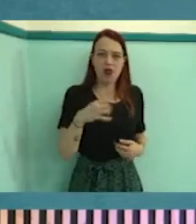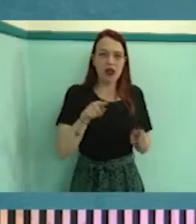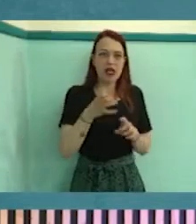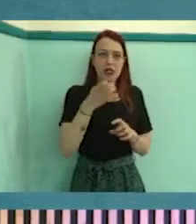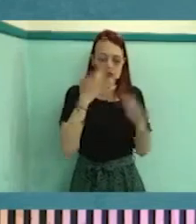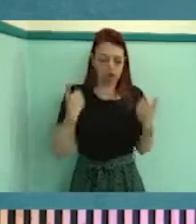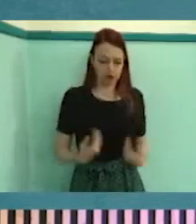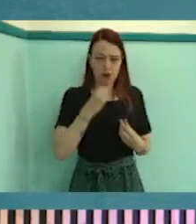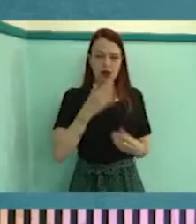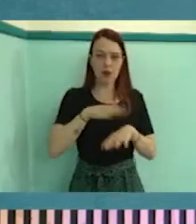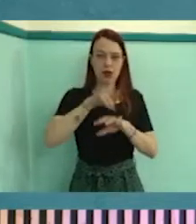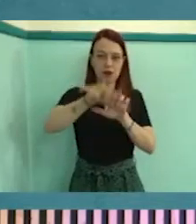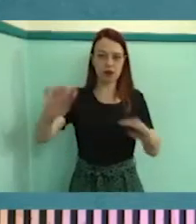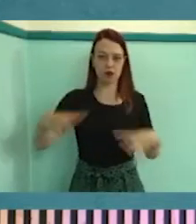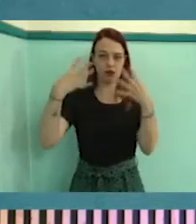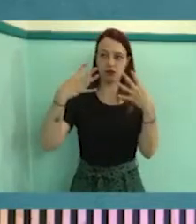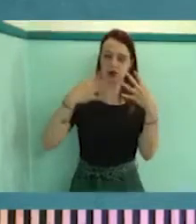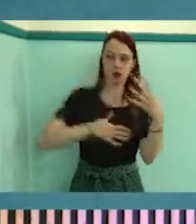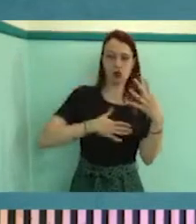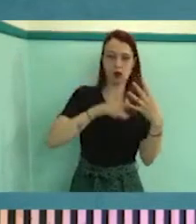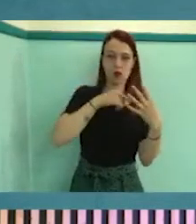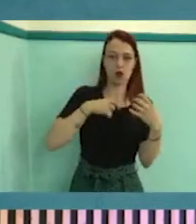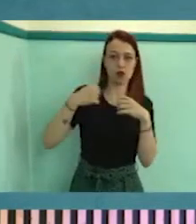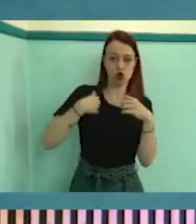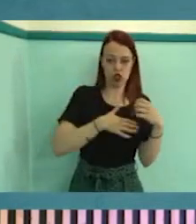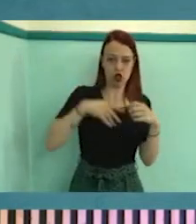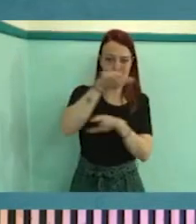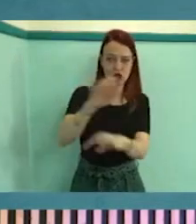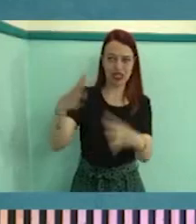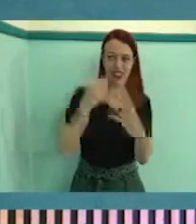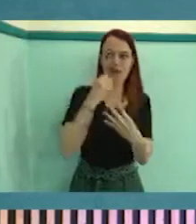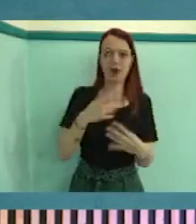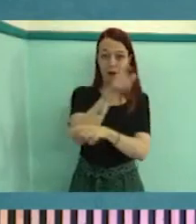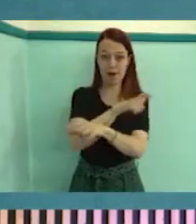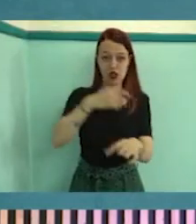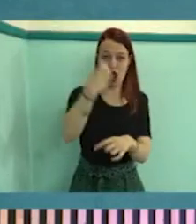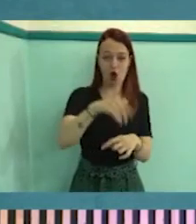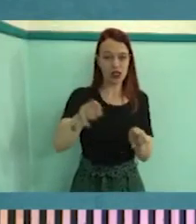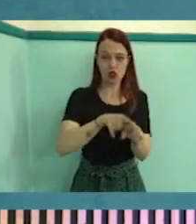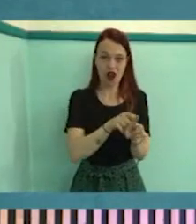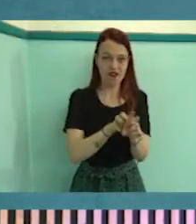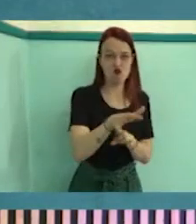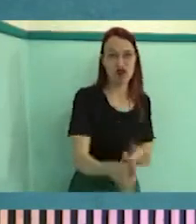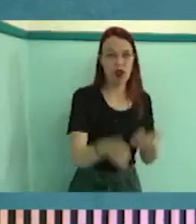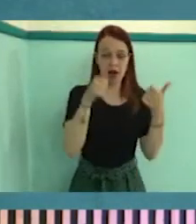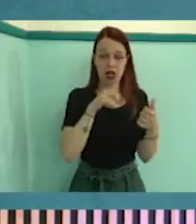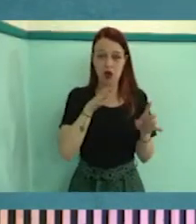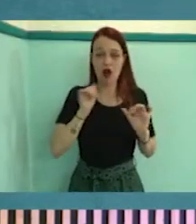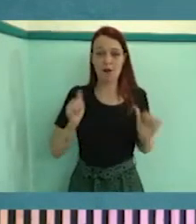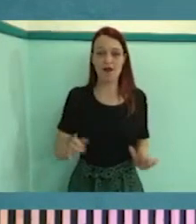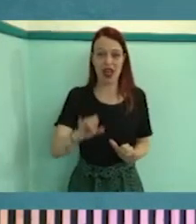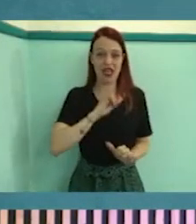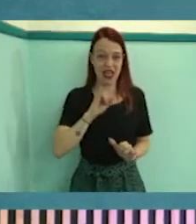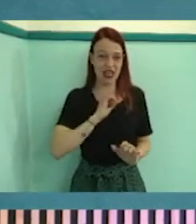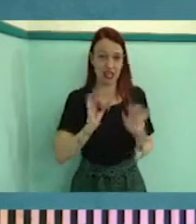al mundo y tenemos que crearnos ante ese ojo que nos mira y la población adolescente es la más influenciable es la que está creando su identidad y los mensajes que le